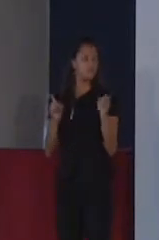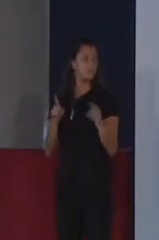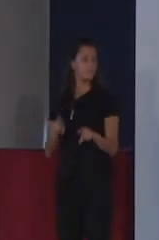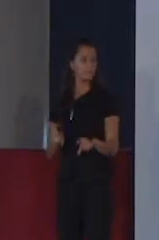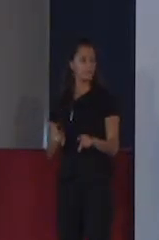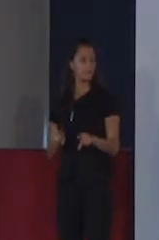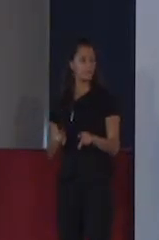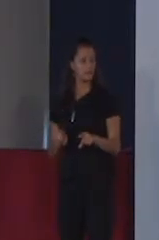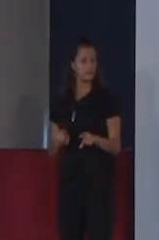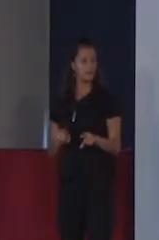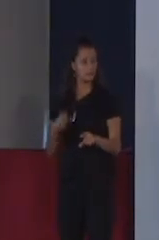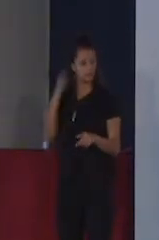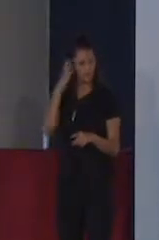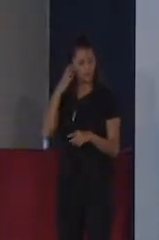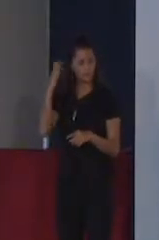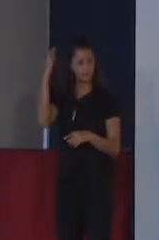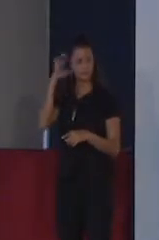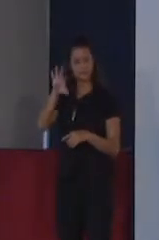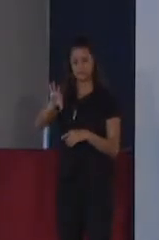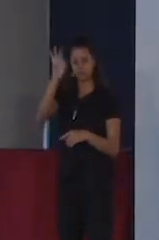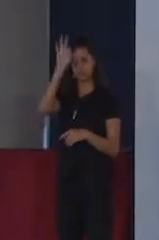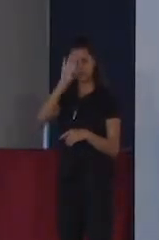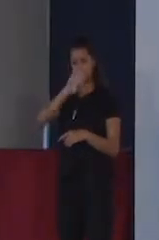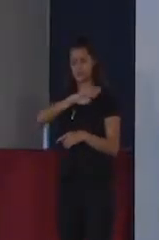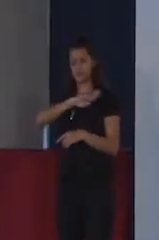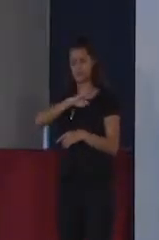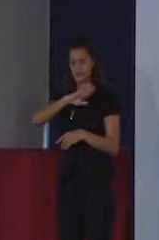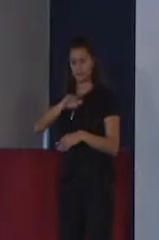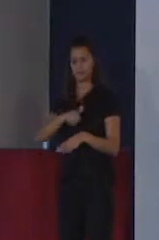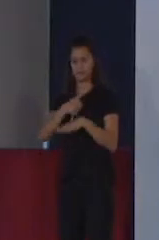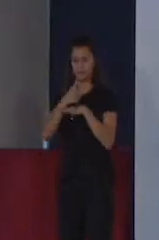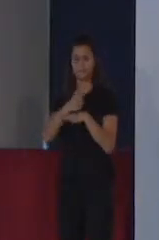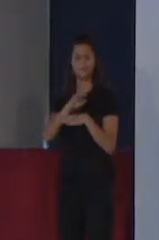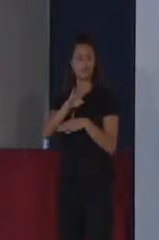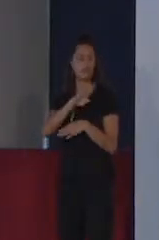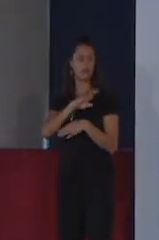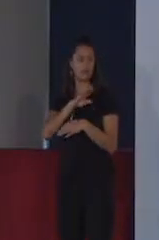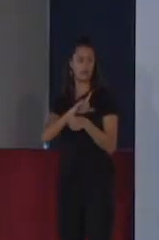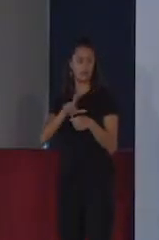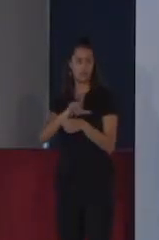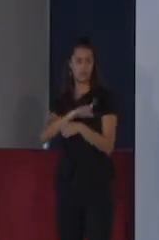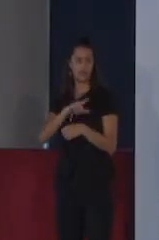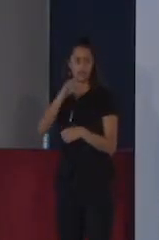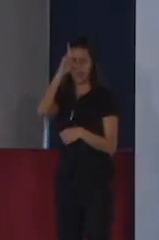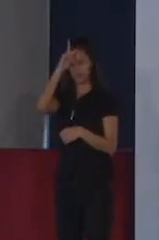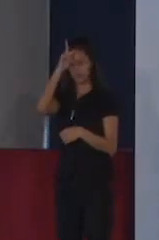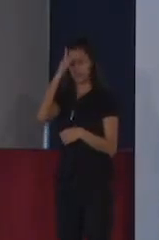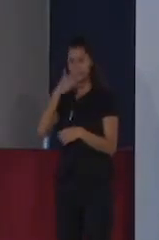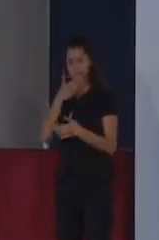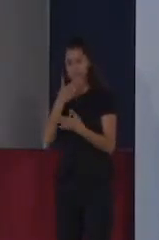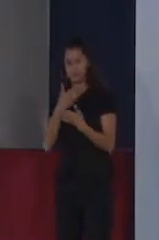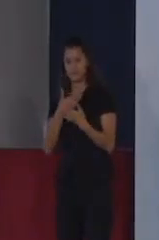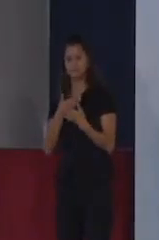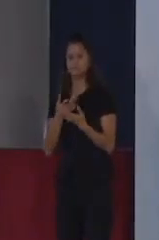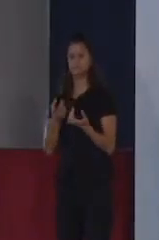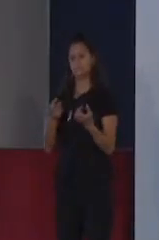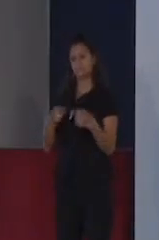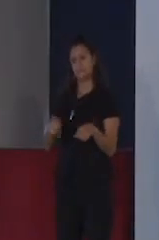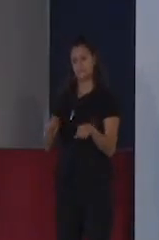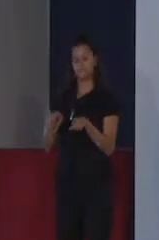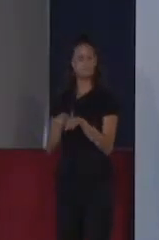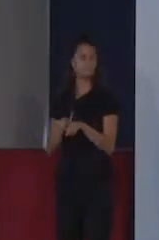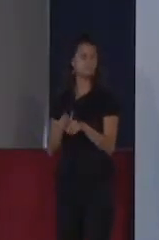la supervisión profesional delegado por la alcaldía en cabeza del alcalde local de Kennedy. Y igualmente